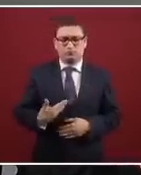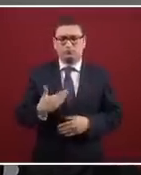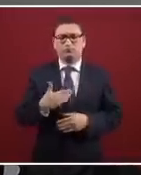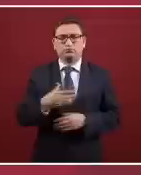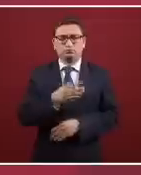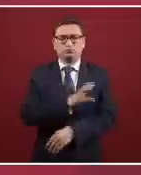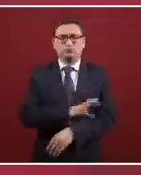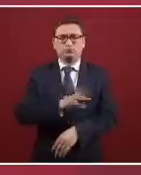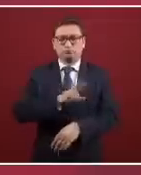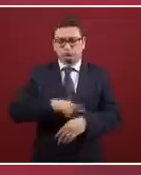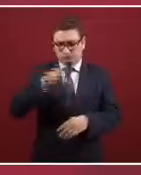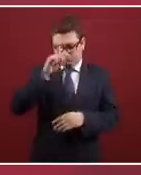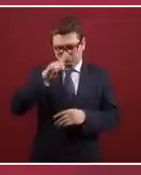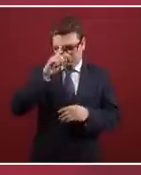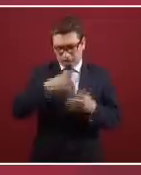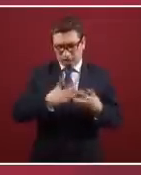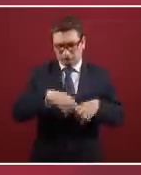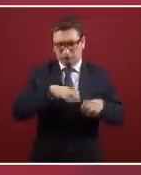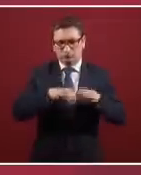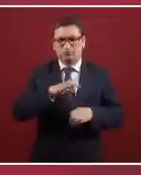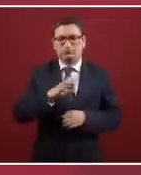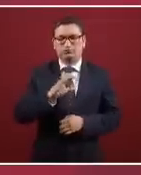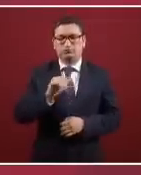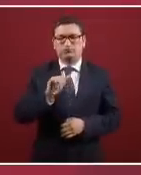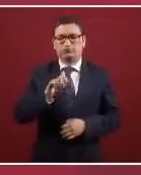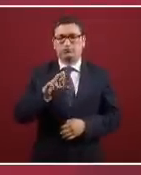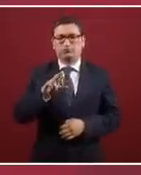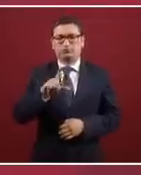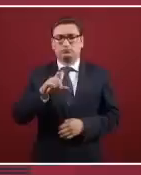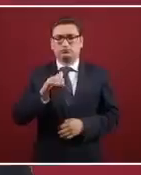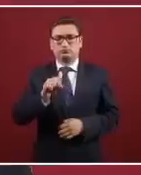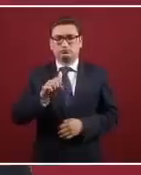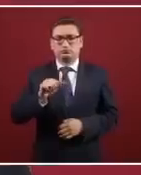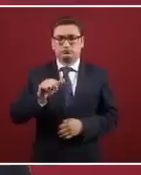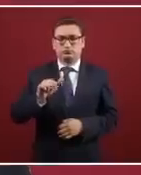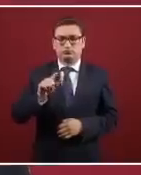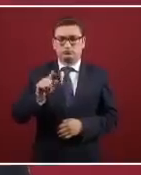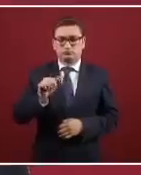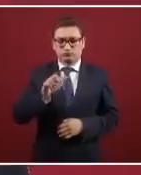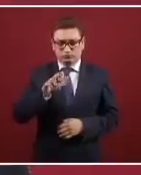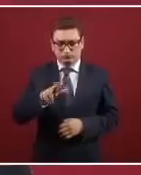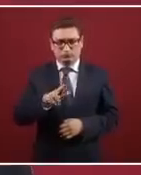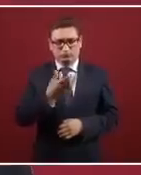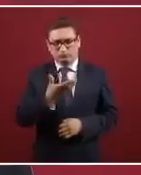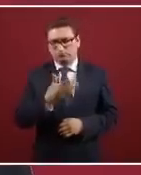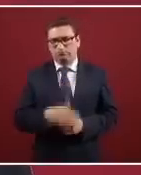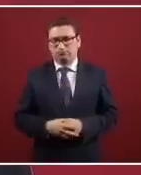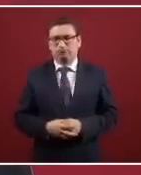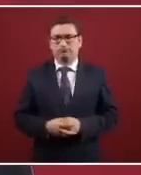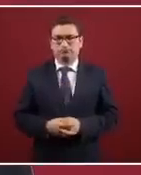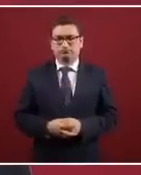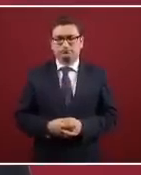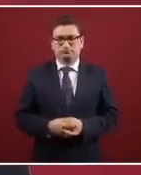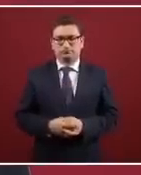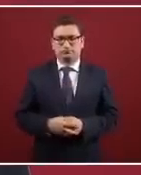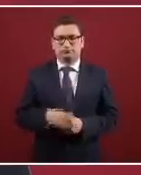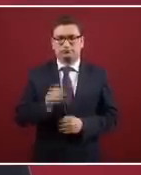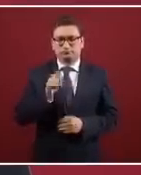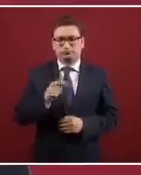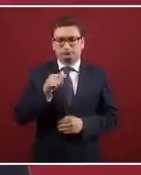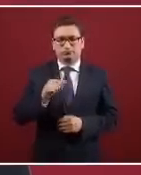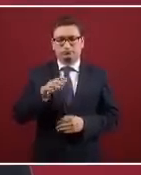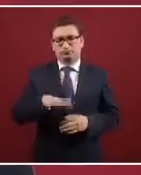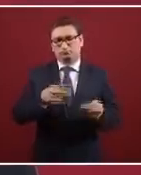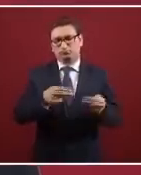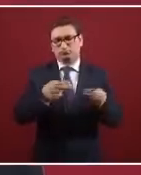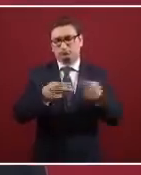Empresarial, Carlos Salazar, y Antonio del Valle, de la Sociedad de